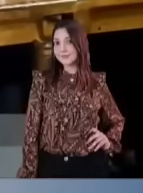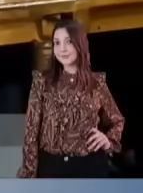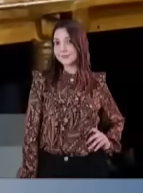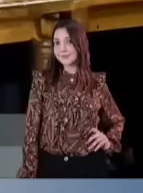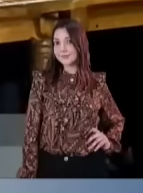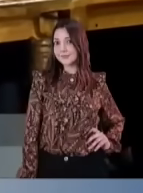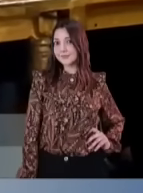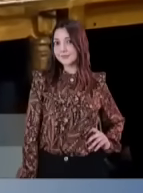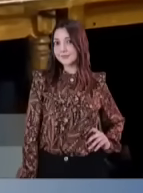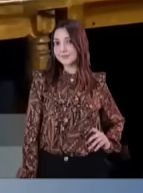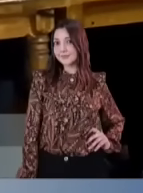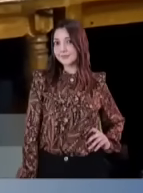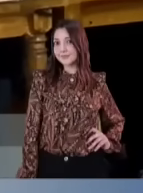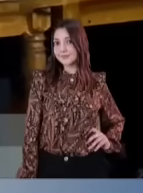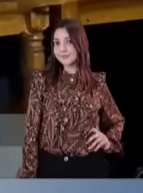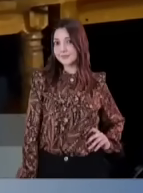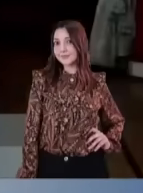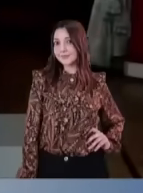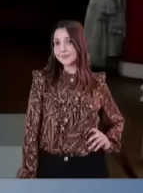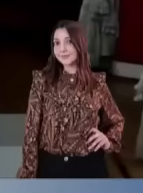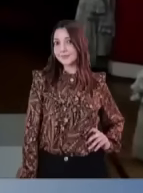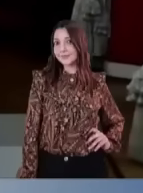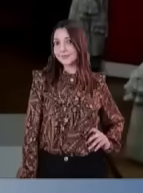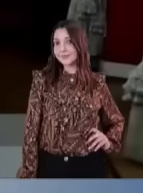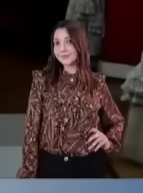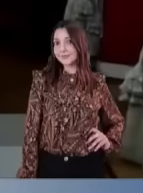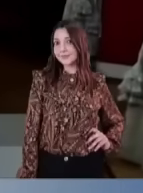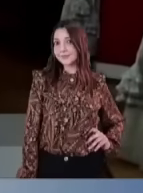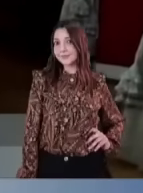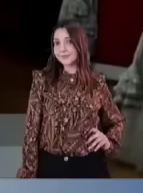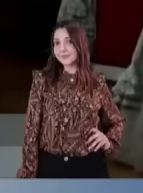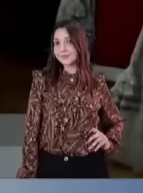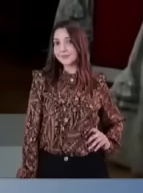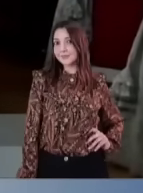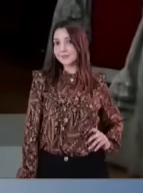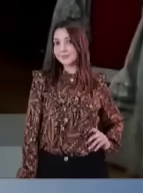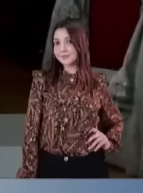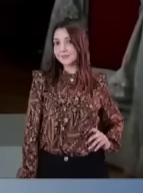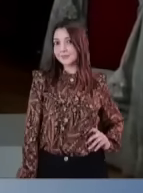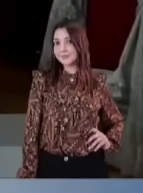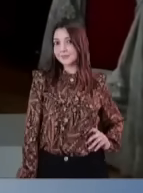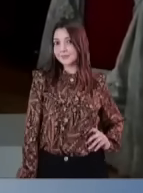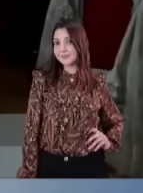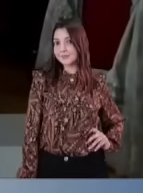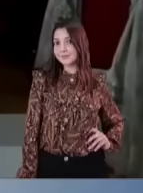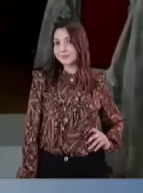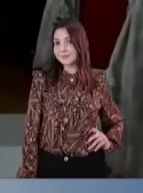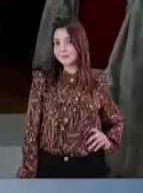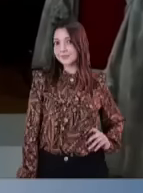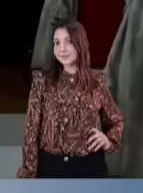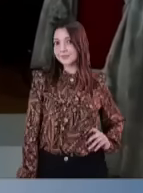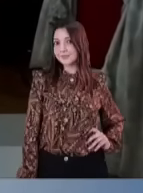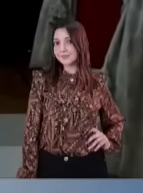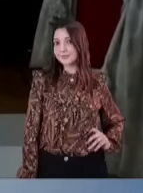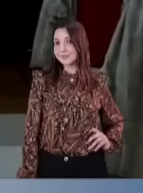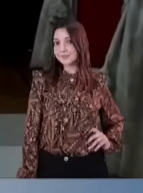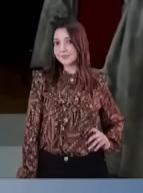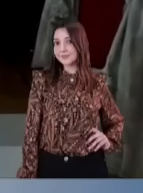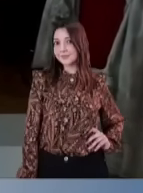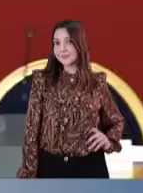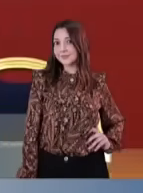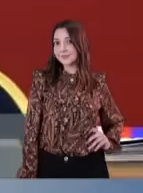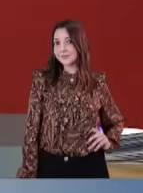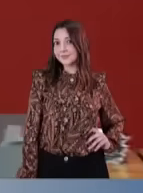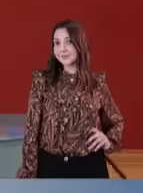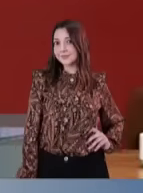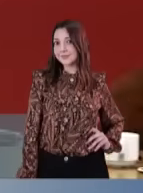Boric trabajó este cambio de gabinete con Camila Vallejo. ¿Se acuerdan? Que ella se quedaba hasta